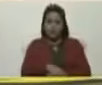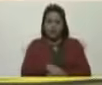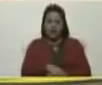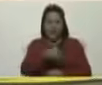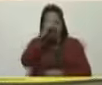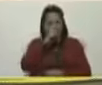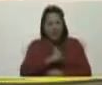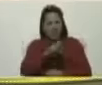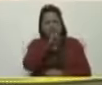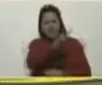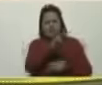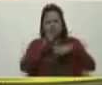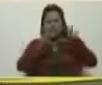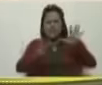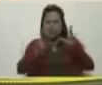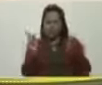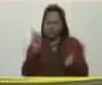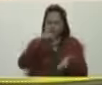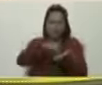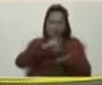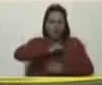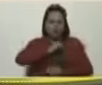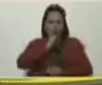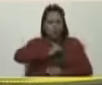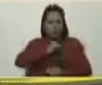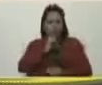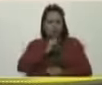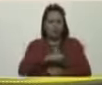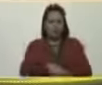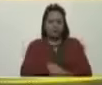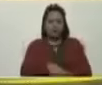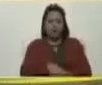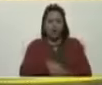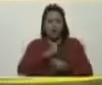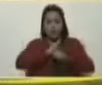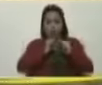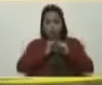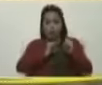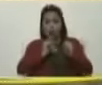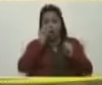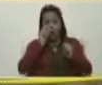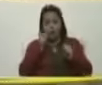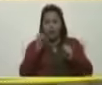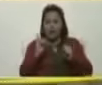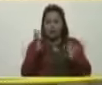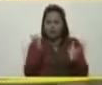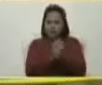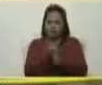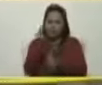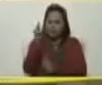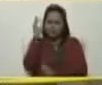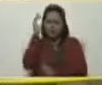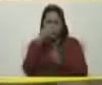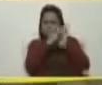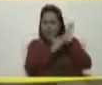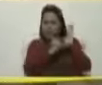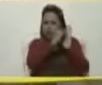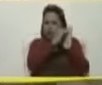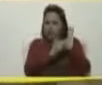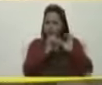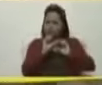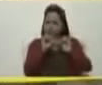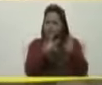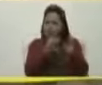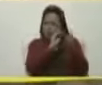27, él tenía cualidades para la pintura. Y empezó a hacer, y Bolívar le